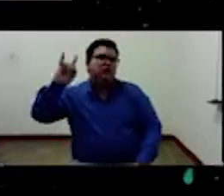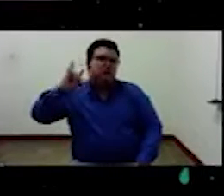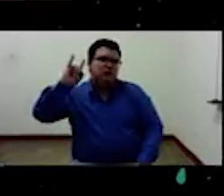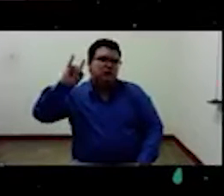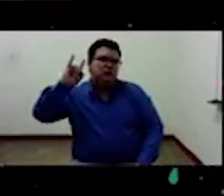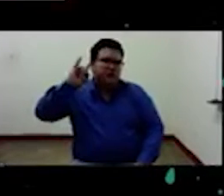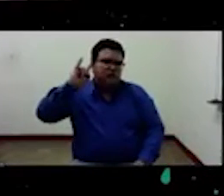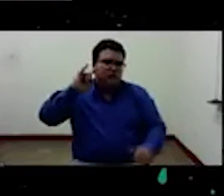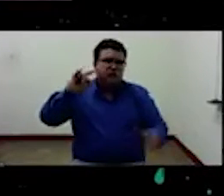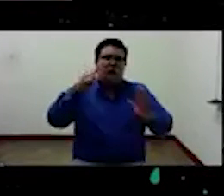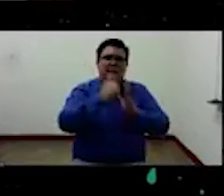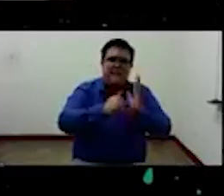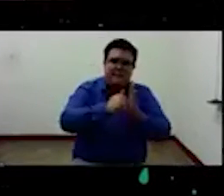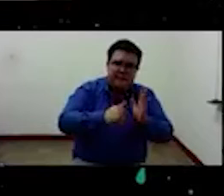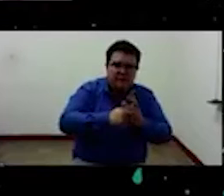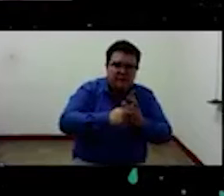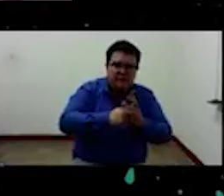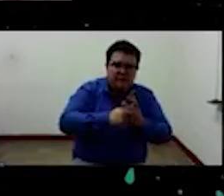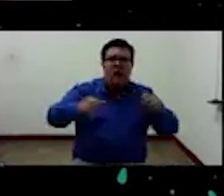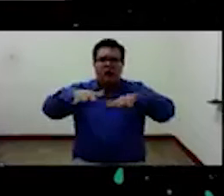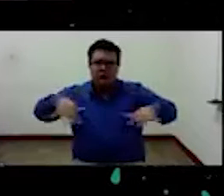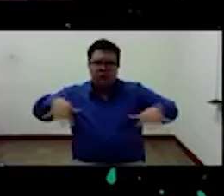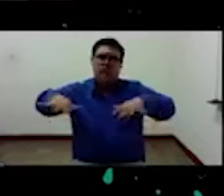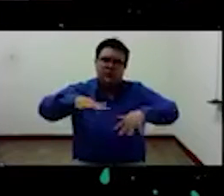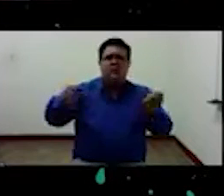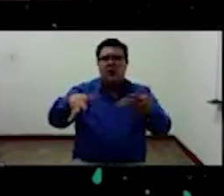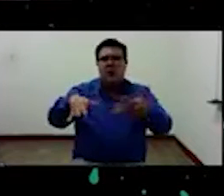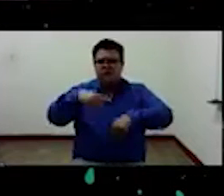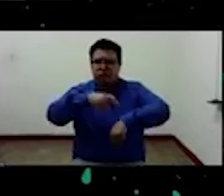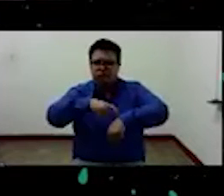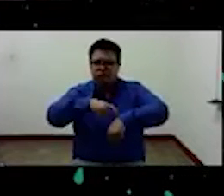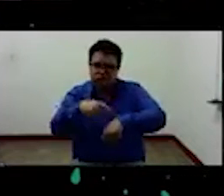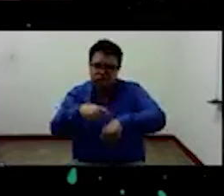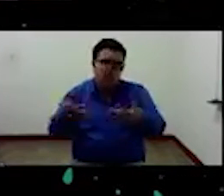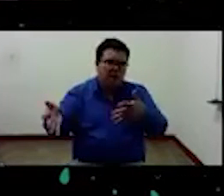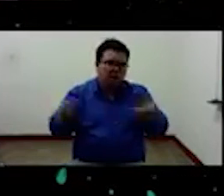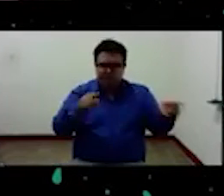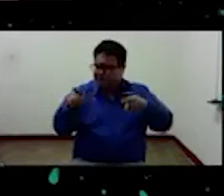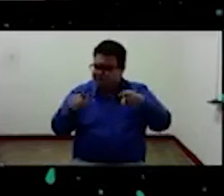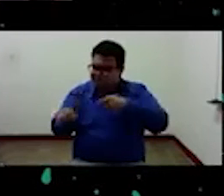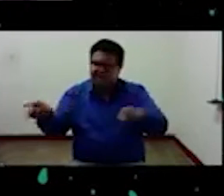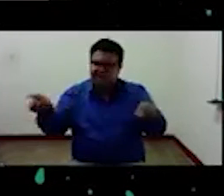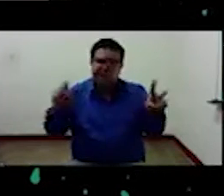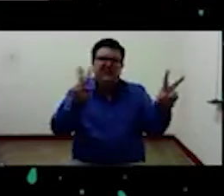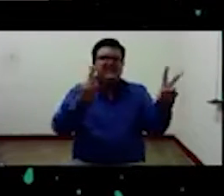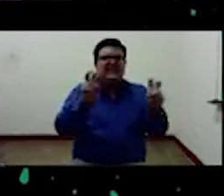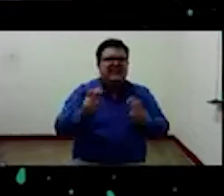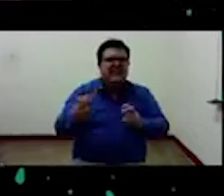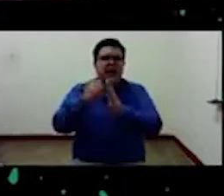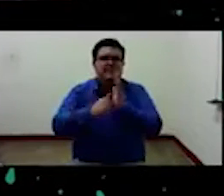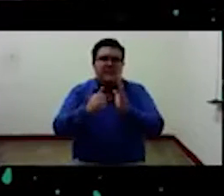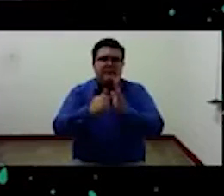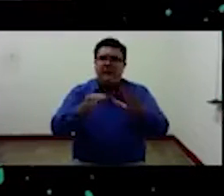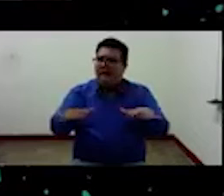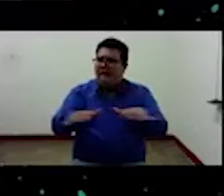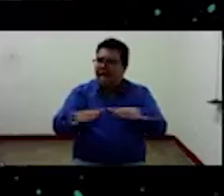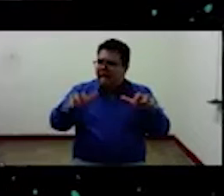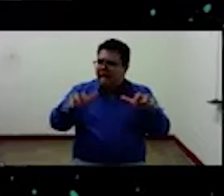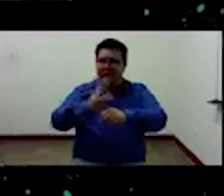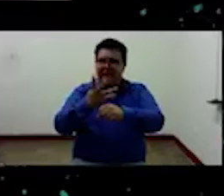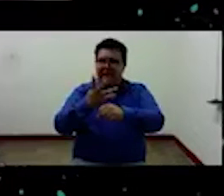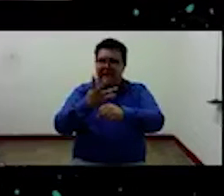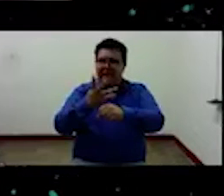el medio y el espacio, digamos, que esos son como mis materias de trabajo: